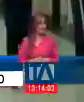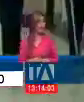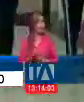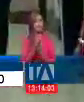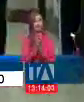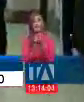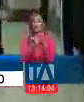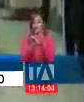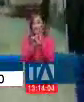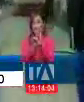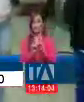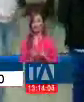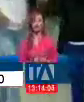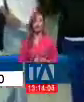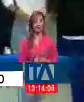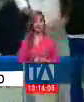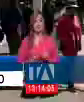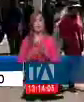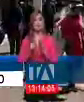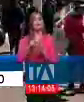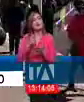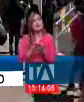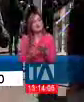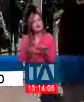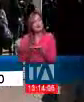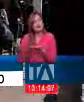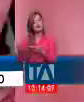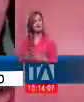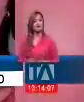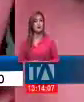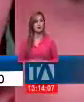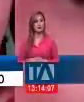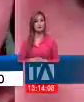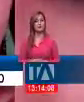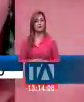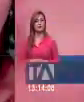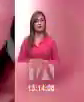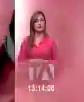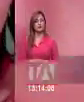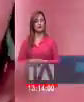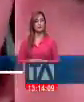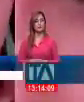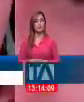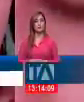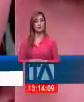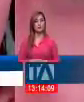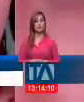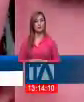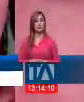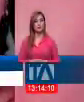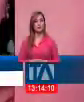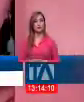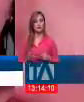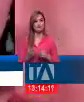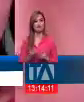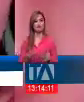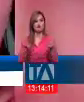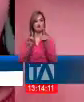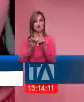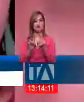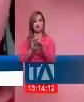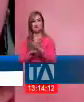el proyecto de ley, pero ¿cuál es el alcance de la llamada transparencia? Si nos vamos a quedar en eso de que simplemente se presenten las cifras,